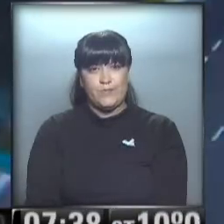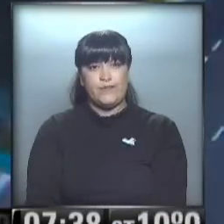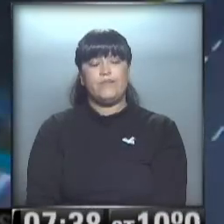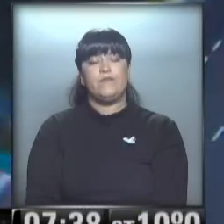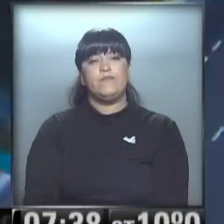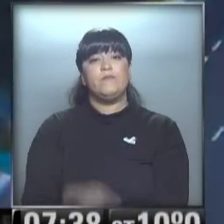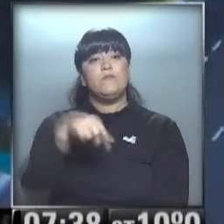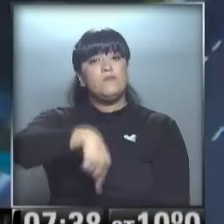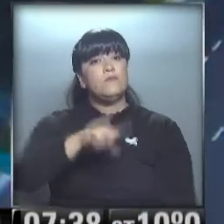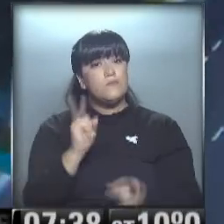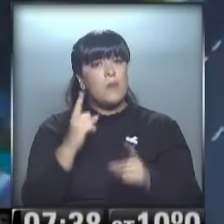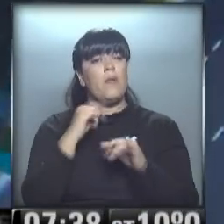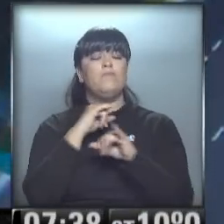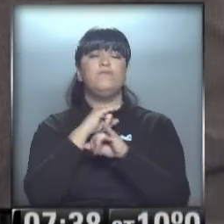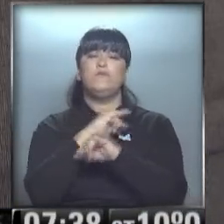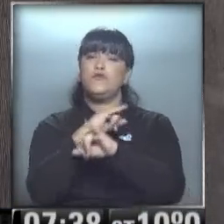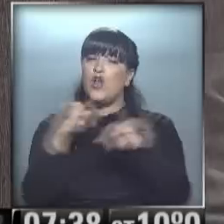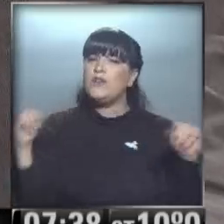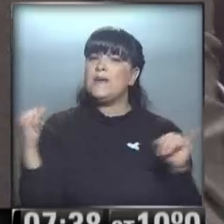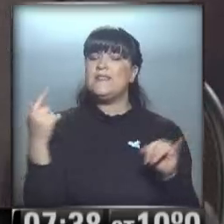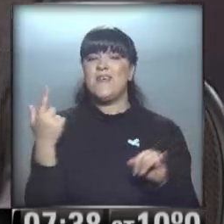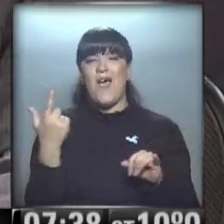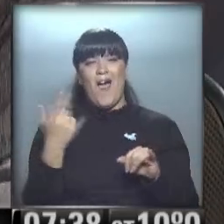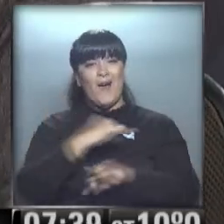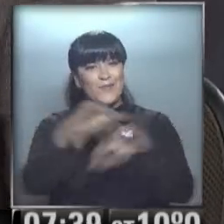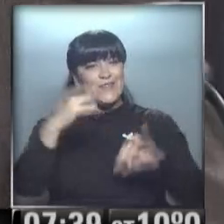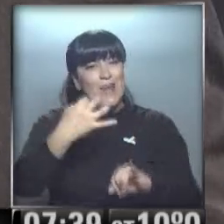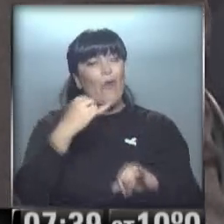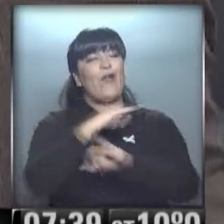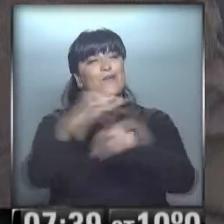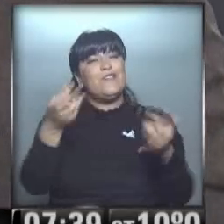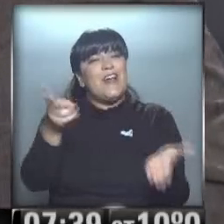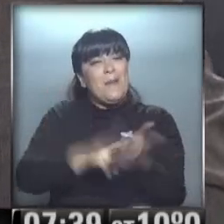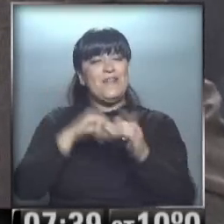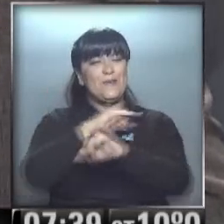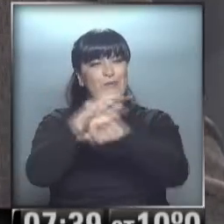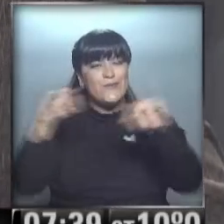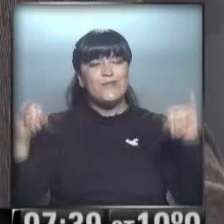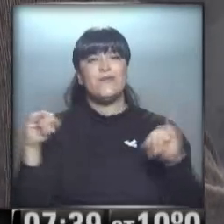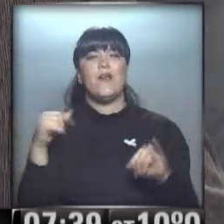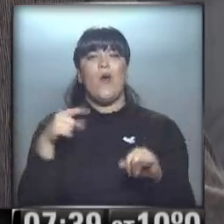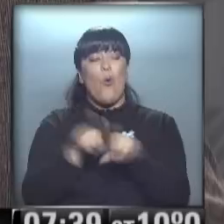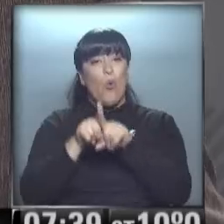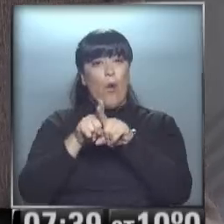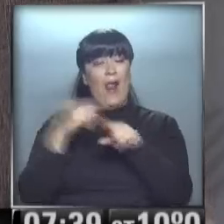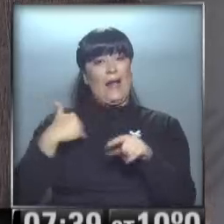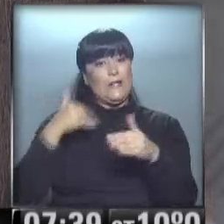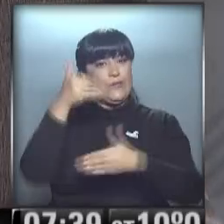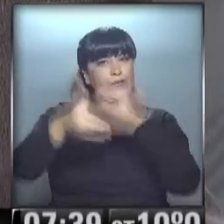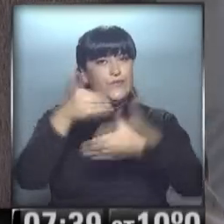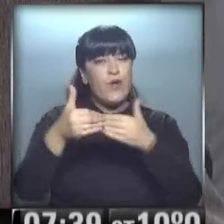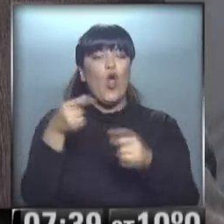Eso también es una noticia de esas que vale la pena dar y repetir, si es posible. Es un avance argentino, ya se puede decir, contra